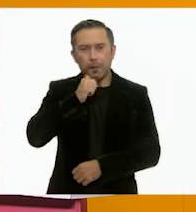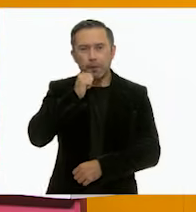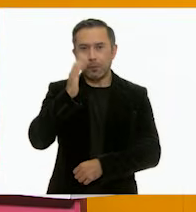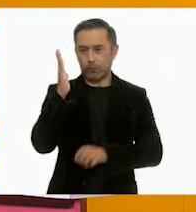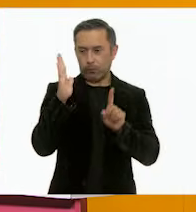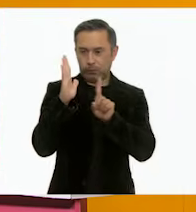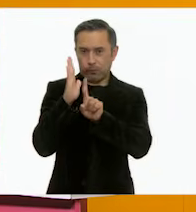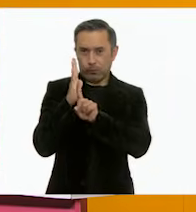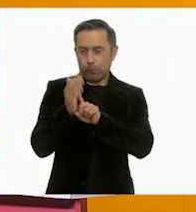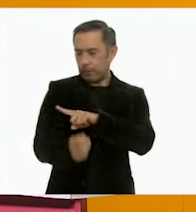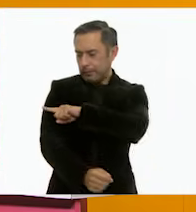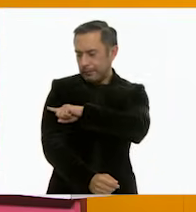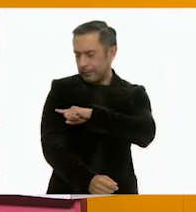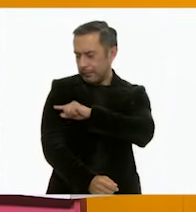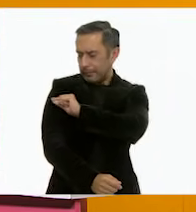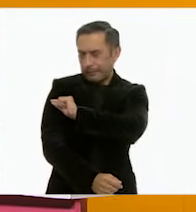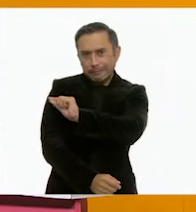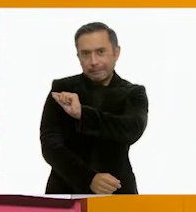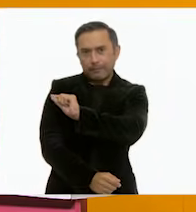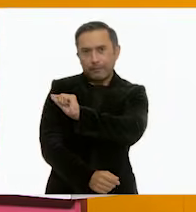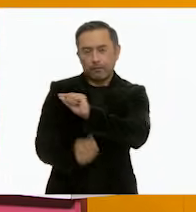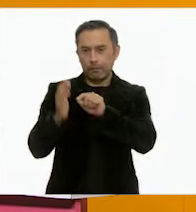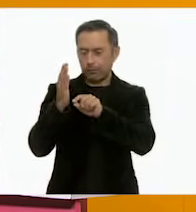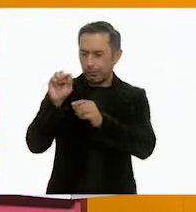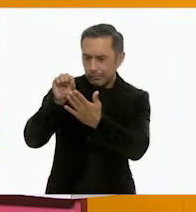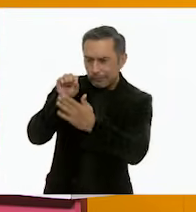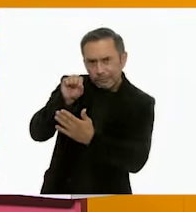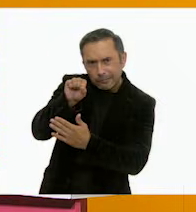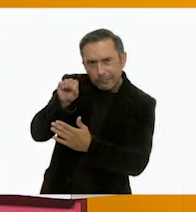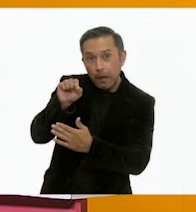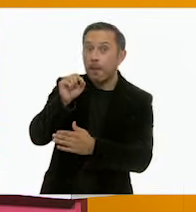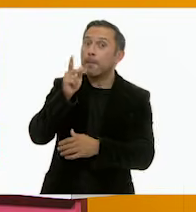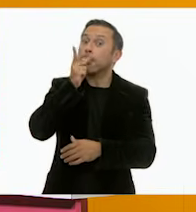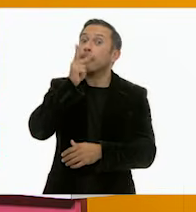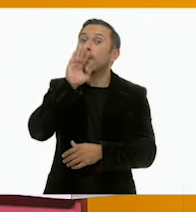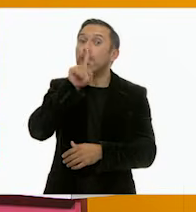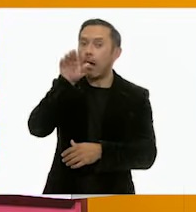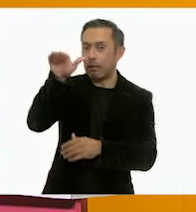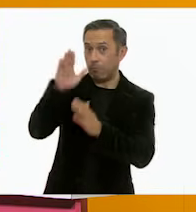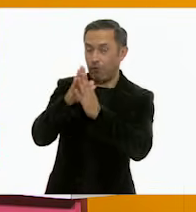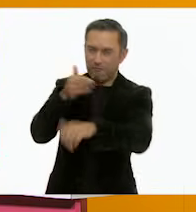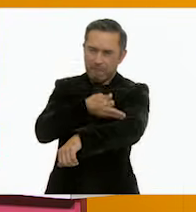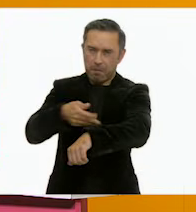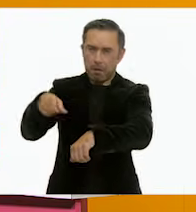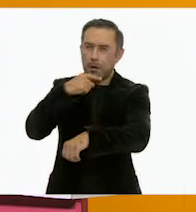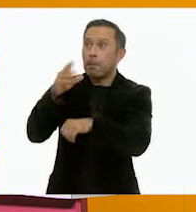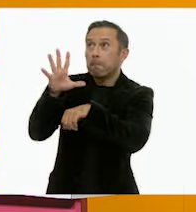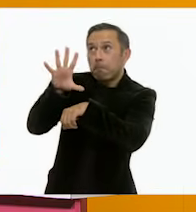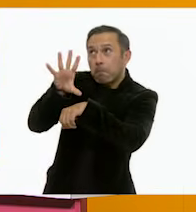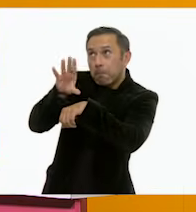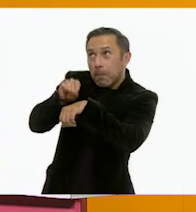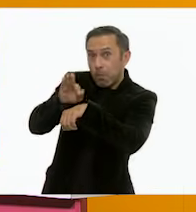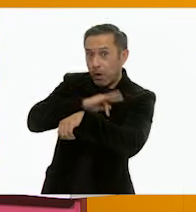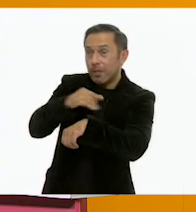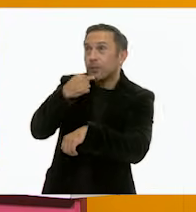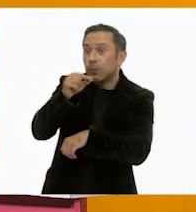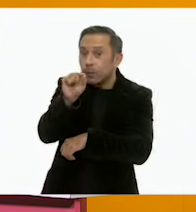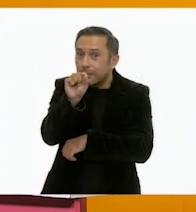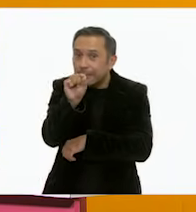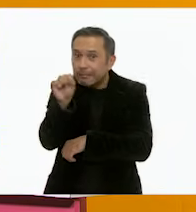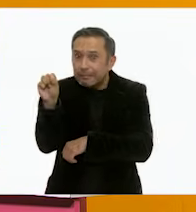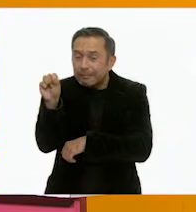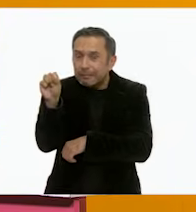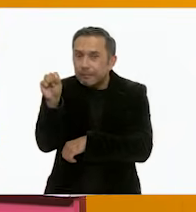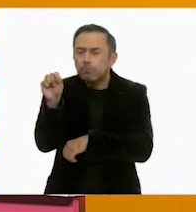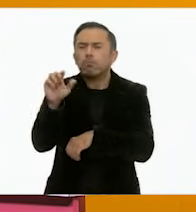pared. Pero ustedes le van a pedir permiso en casa a su familia para poder hacerlo, porque